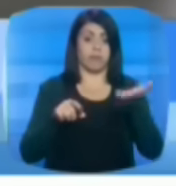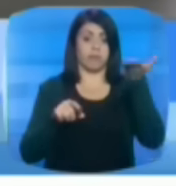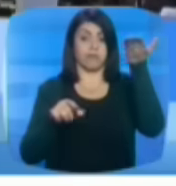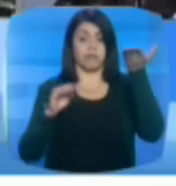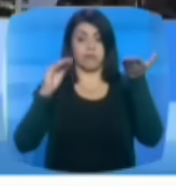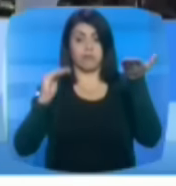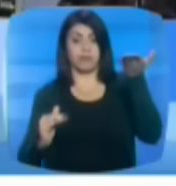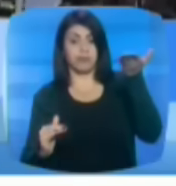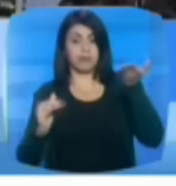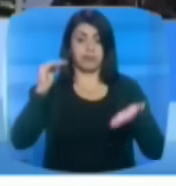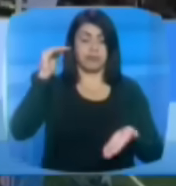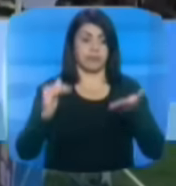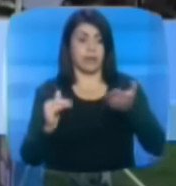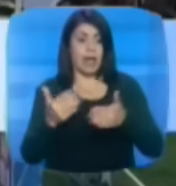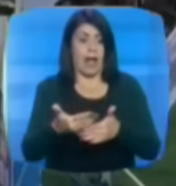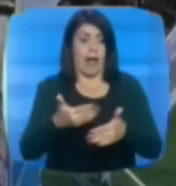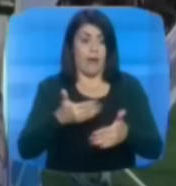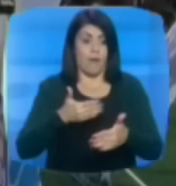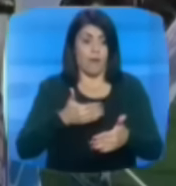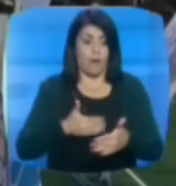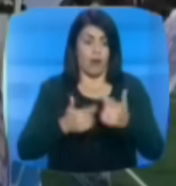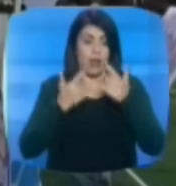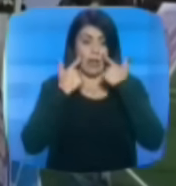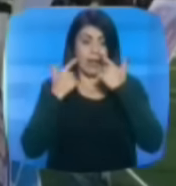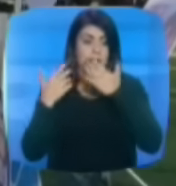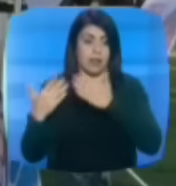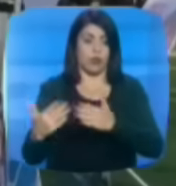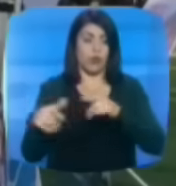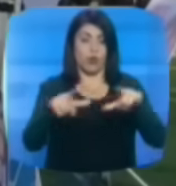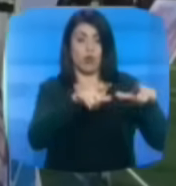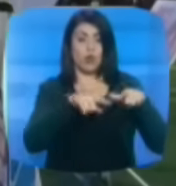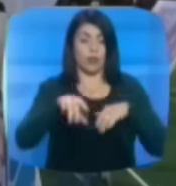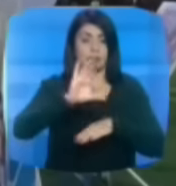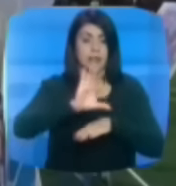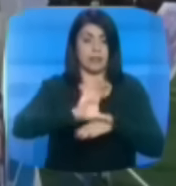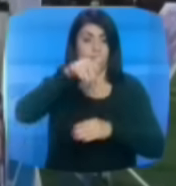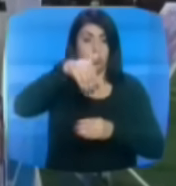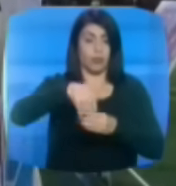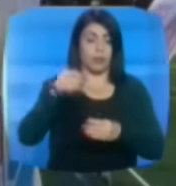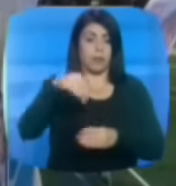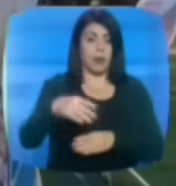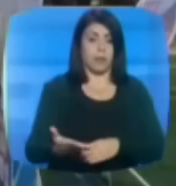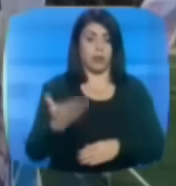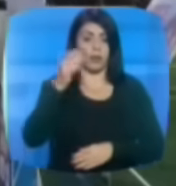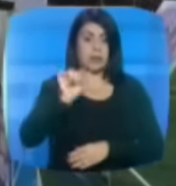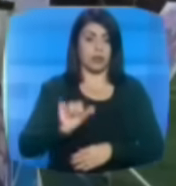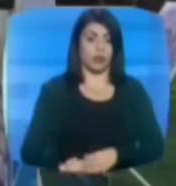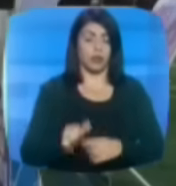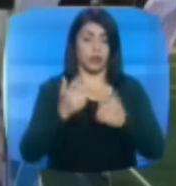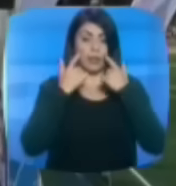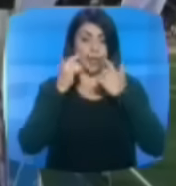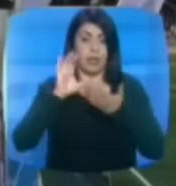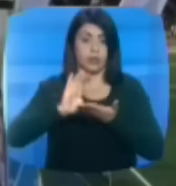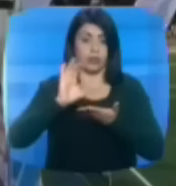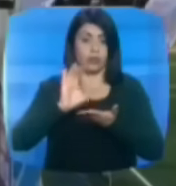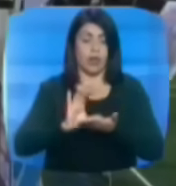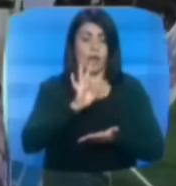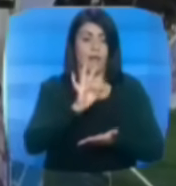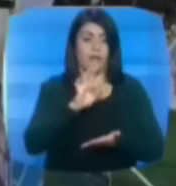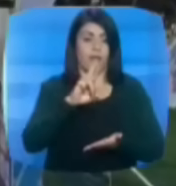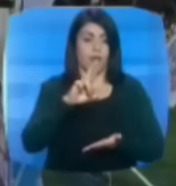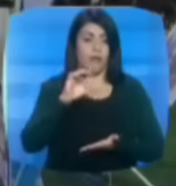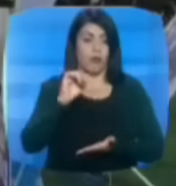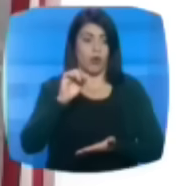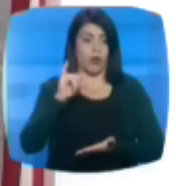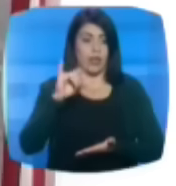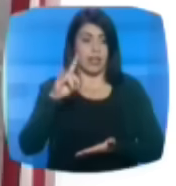llegar a tener. Me encuentro a las afueras de la Coral Gables Public Library, uno de los centros de votación más icónicos del sur de la Florida. Vemos que no hay tanta